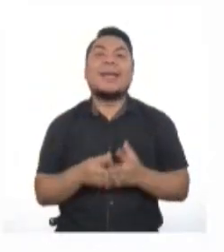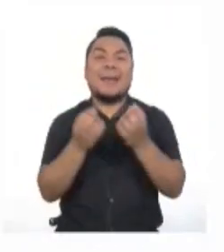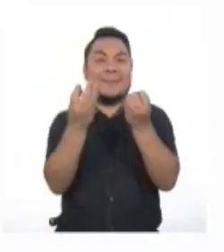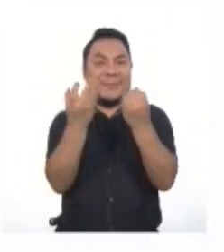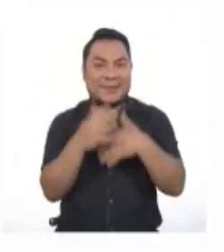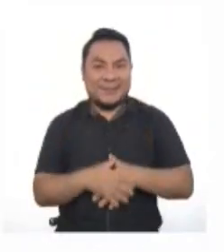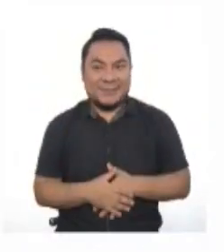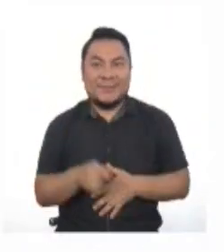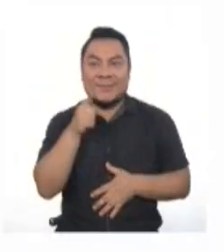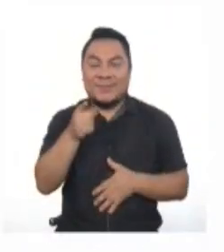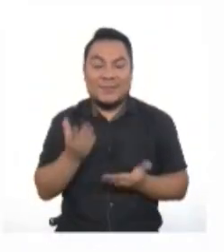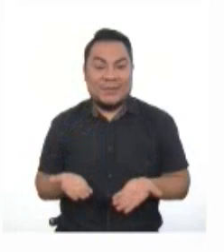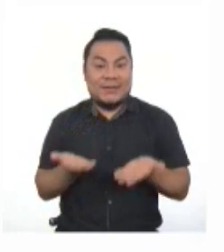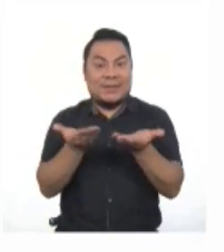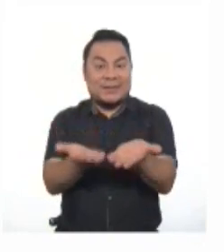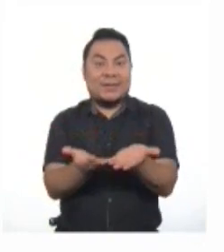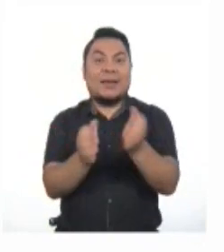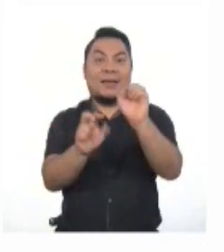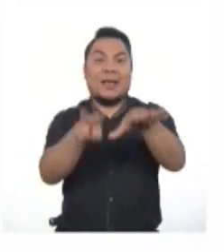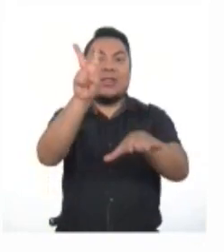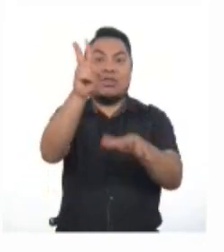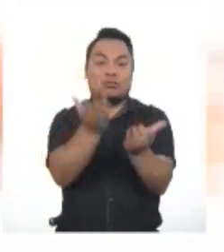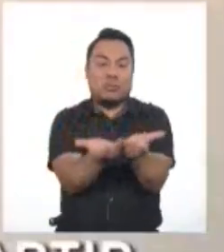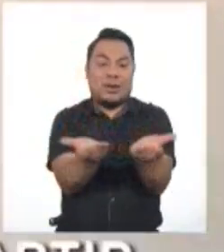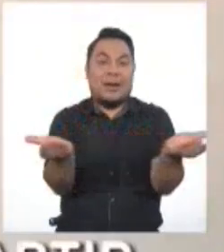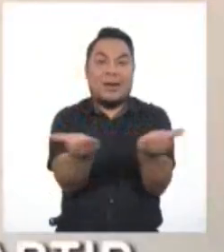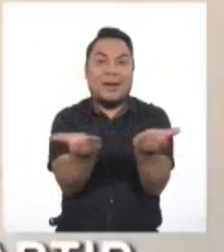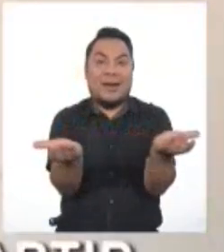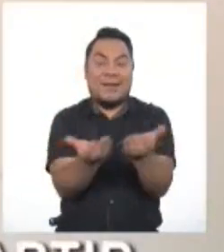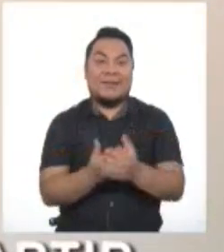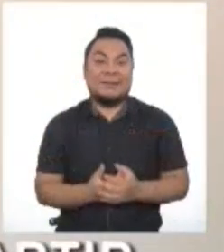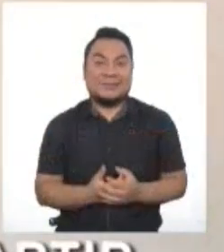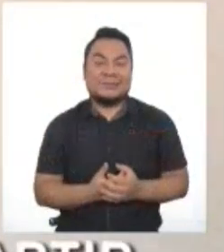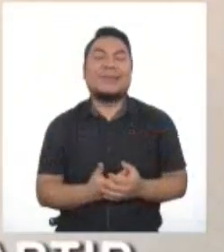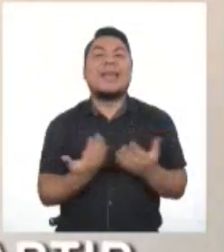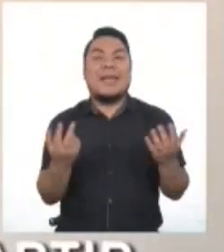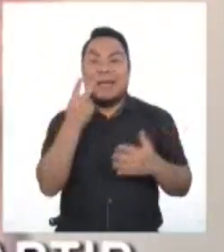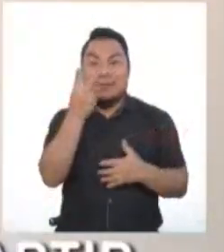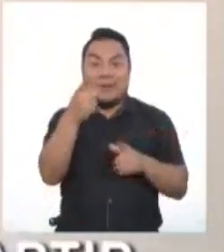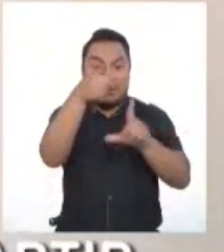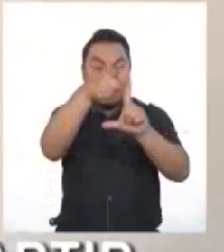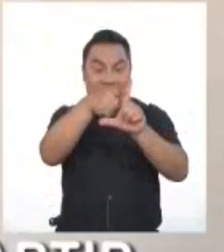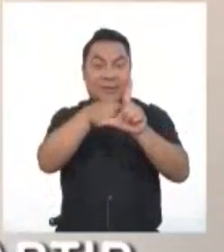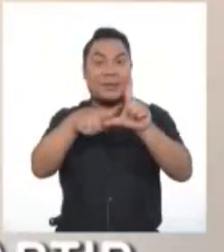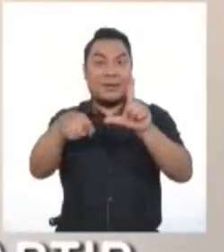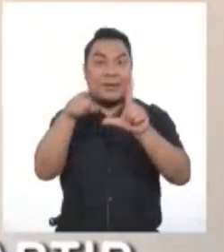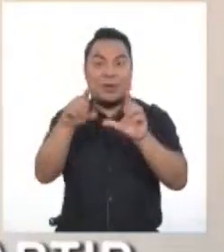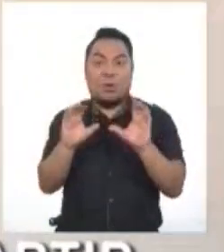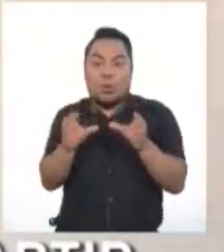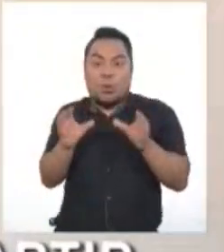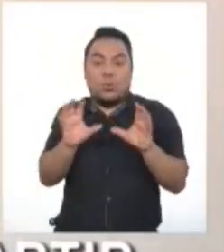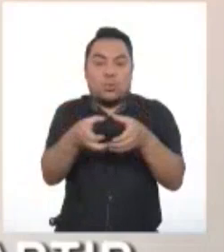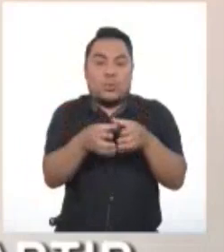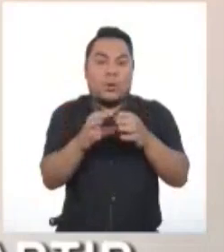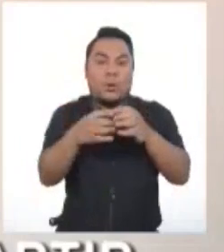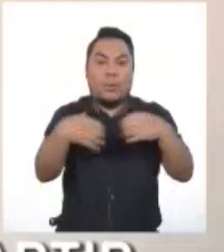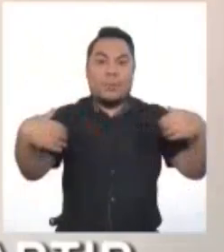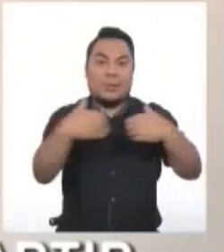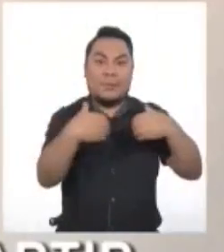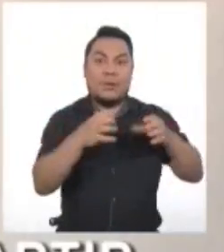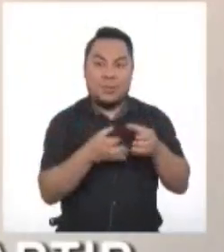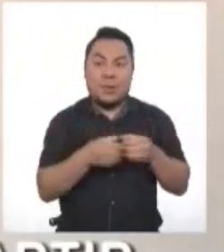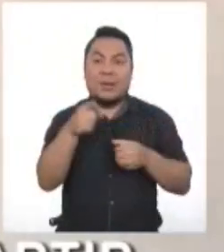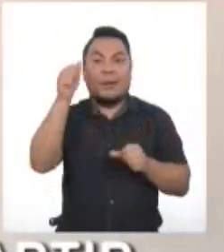Muy bien, recibiría 2 jabas. Como vemos, dividir es agrupar y también